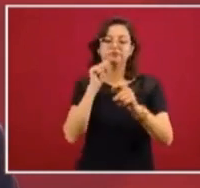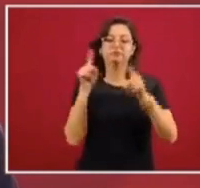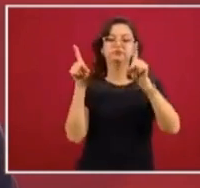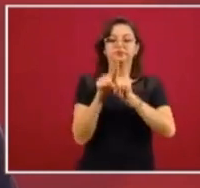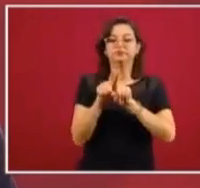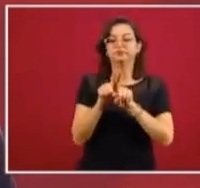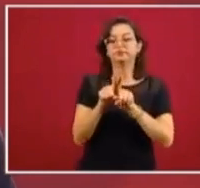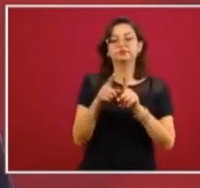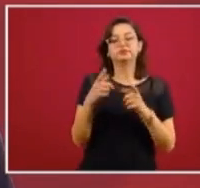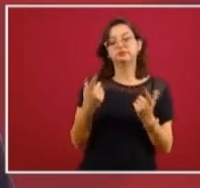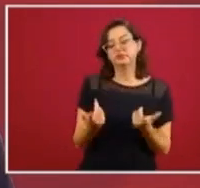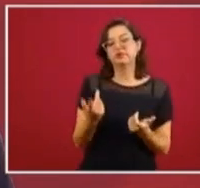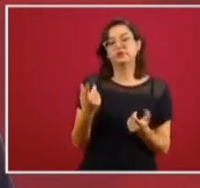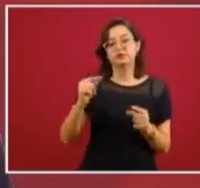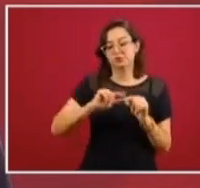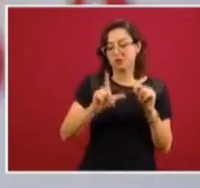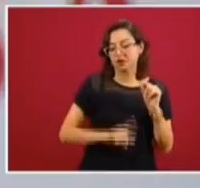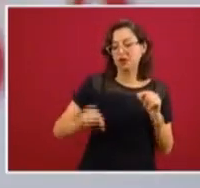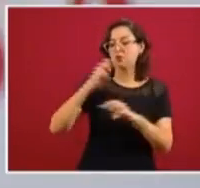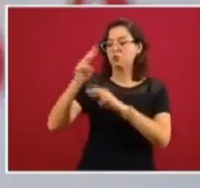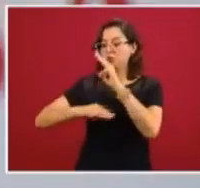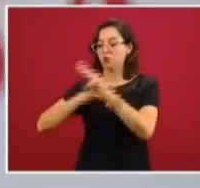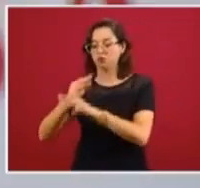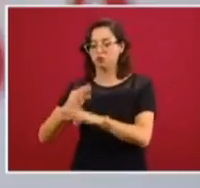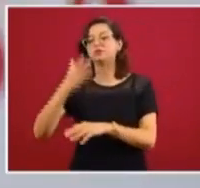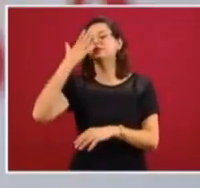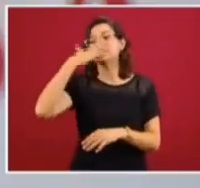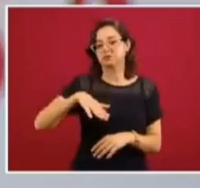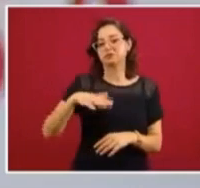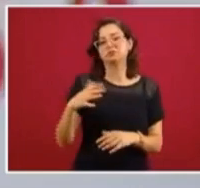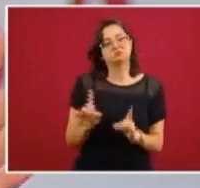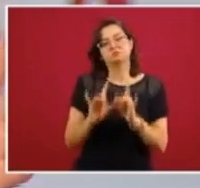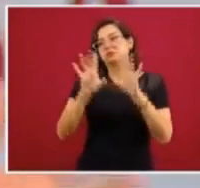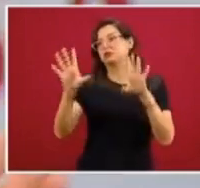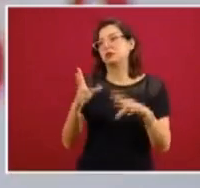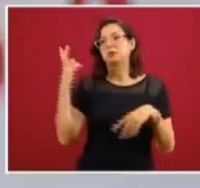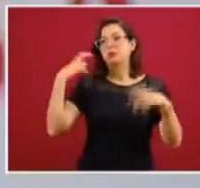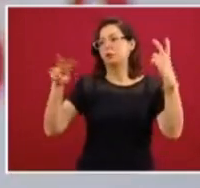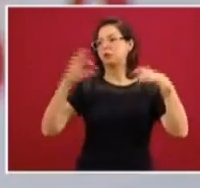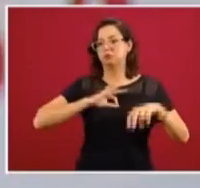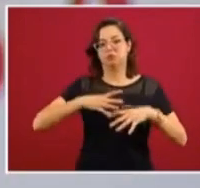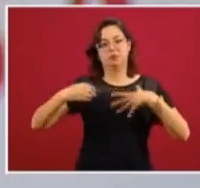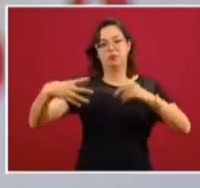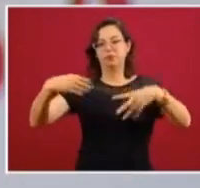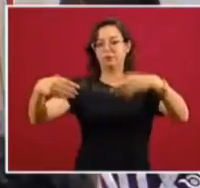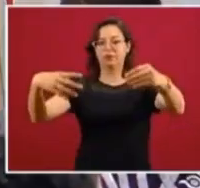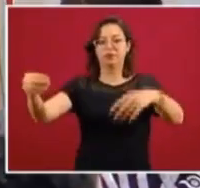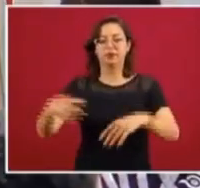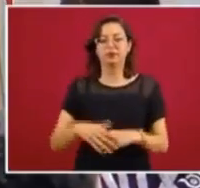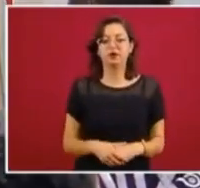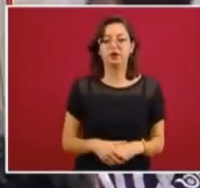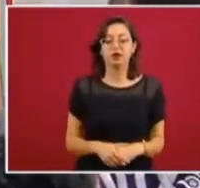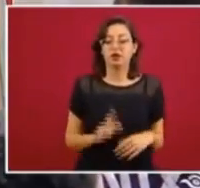epidemias en México y en el mundo también se conoce que eso puede ocurrir. Cierro diciendo, como señala el presidente, lo